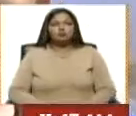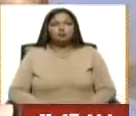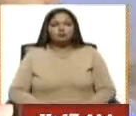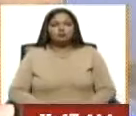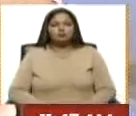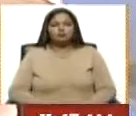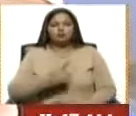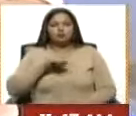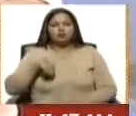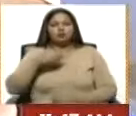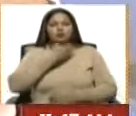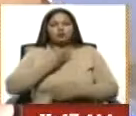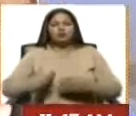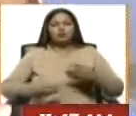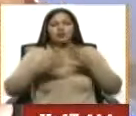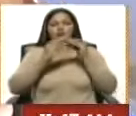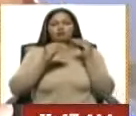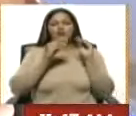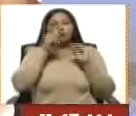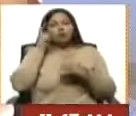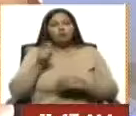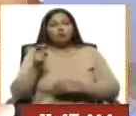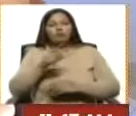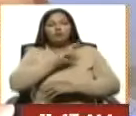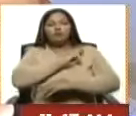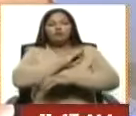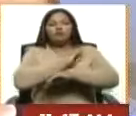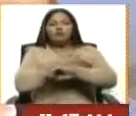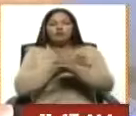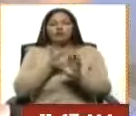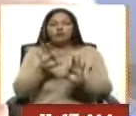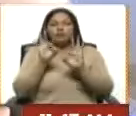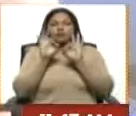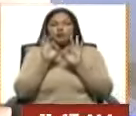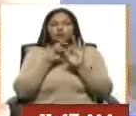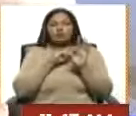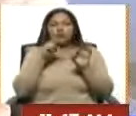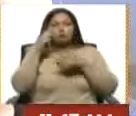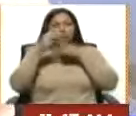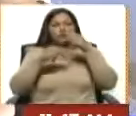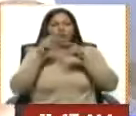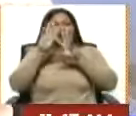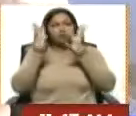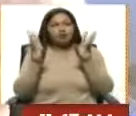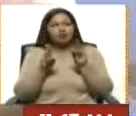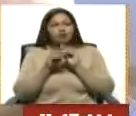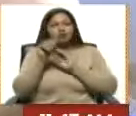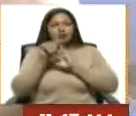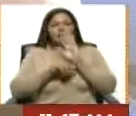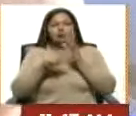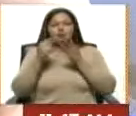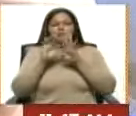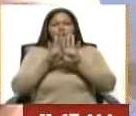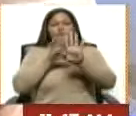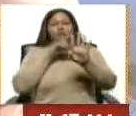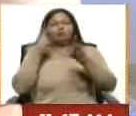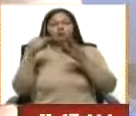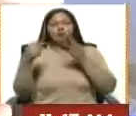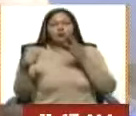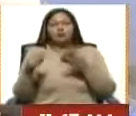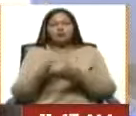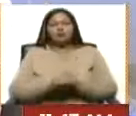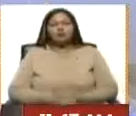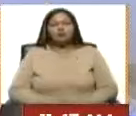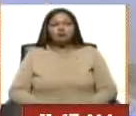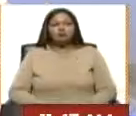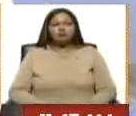presidente hablaba de la guerra de todo el pueblo. Él decía, fuerzas especiales, que son los productores de contenido, los que producen la mayor cantidad de contenido, los que lo